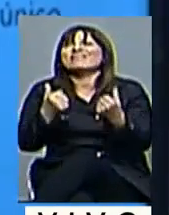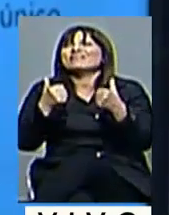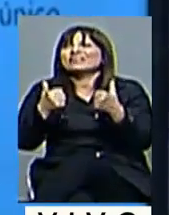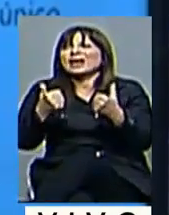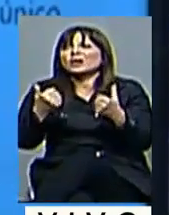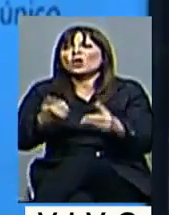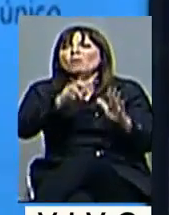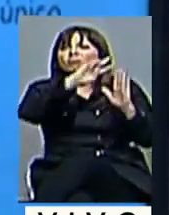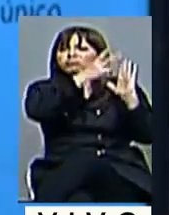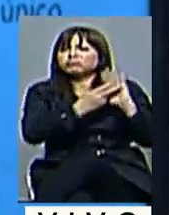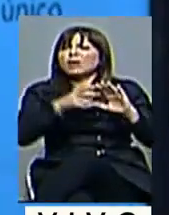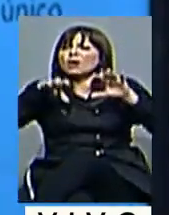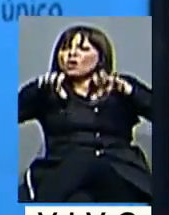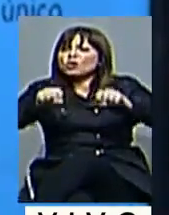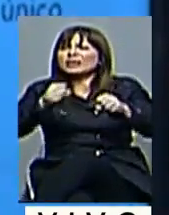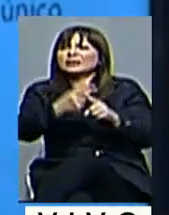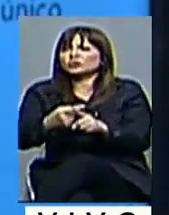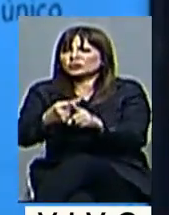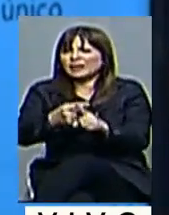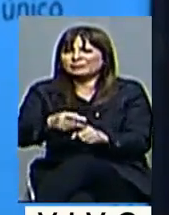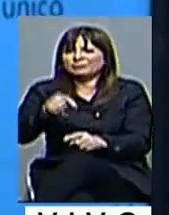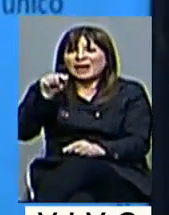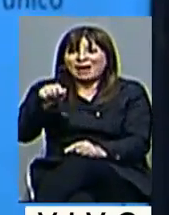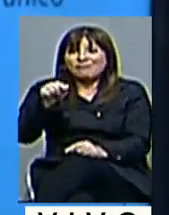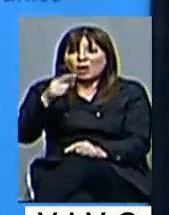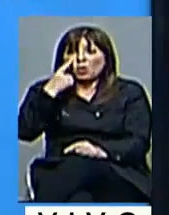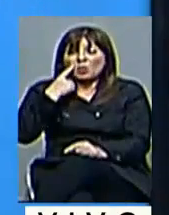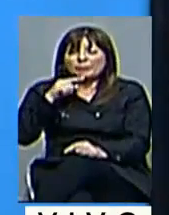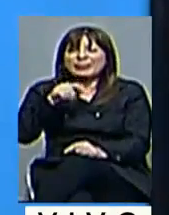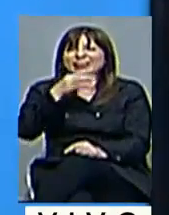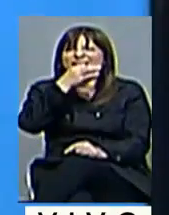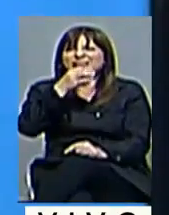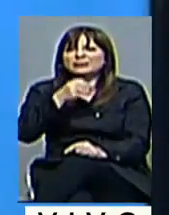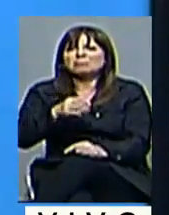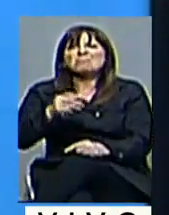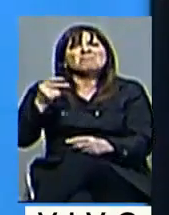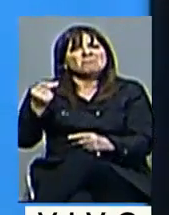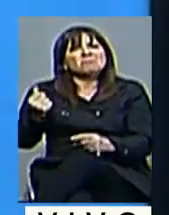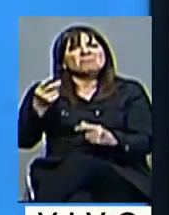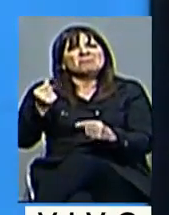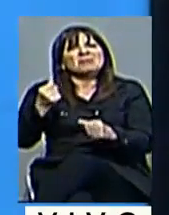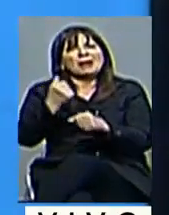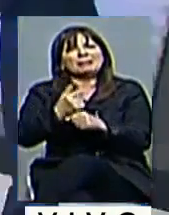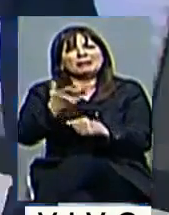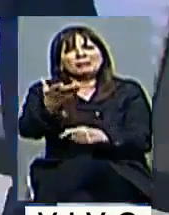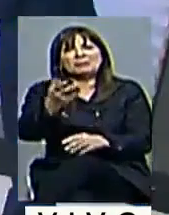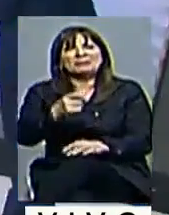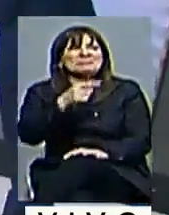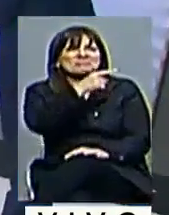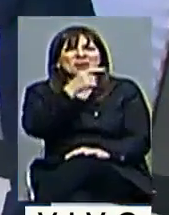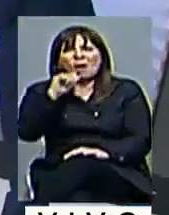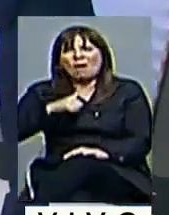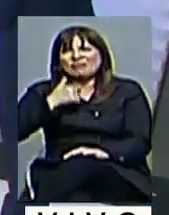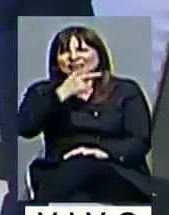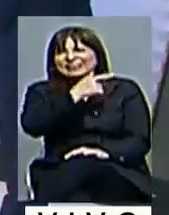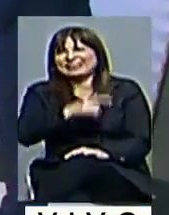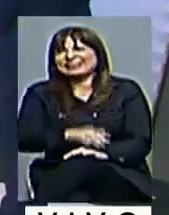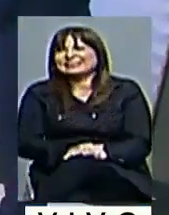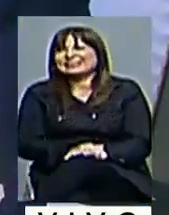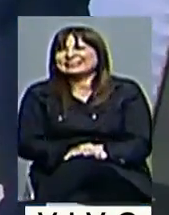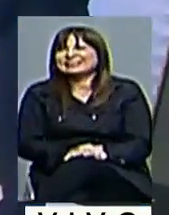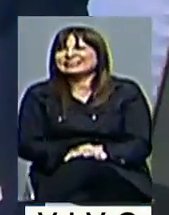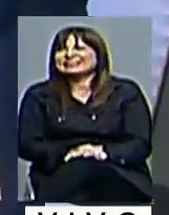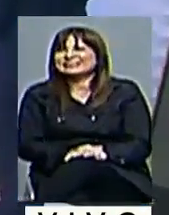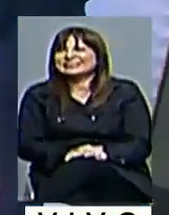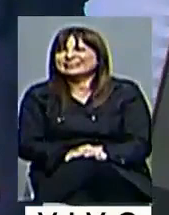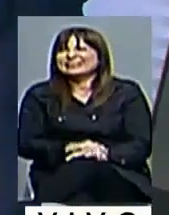de conquista social. Y abajo, ¿qué dice Jaime García? Astuto el pelado más joven. Está hablando por ti. Espero que estén hablando de mí. Sí,